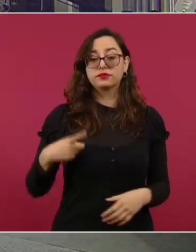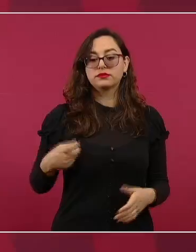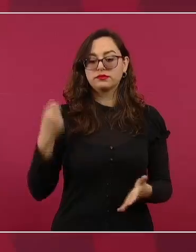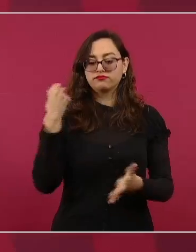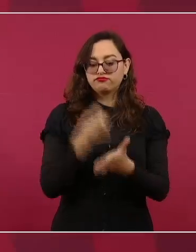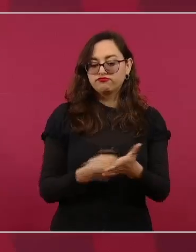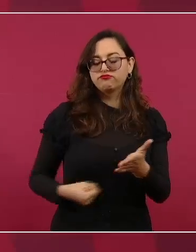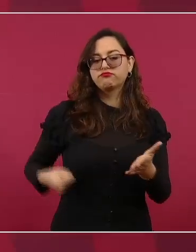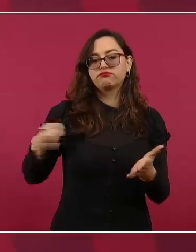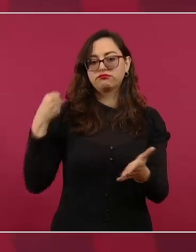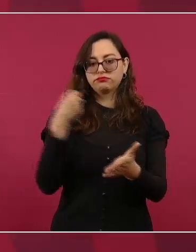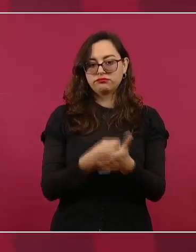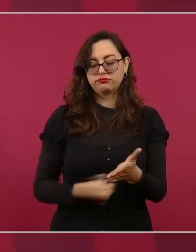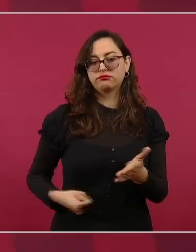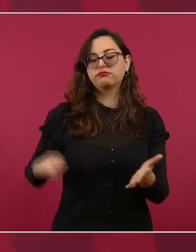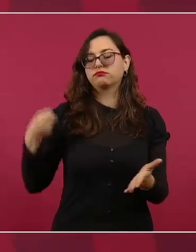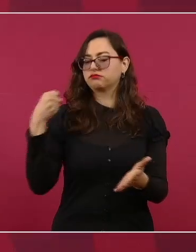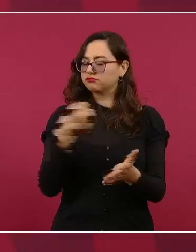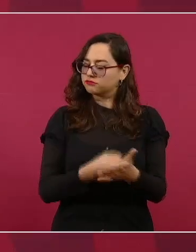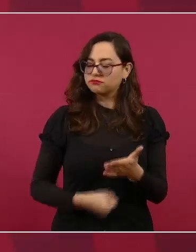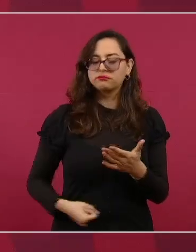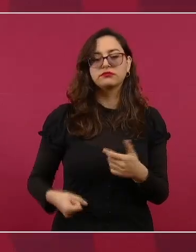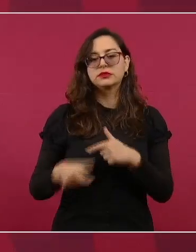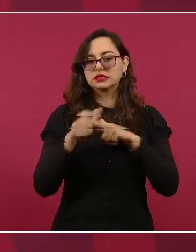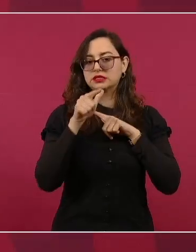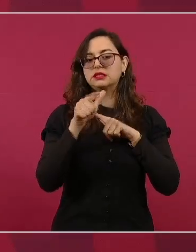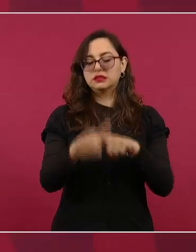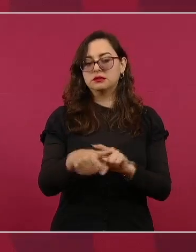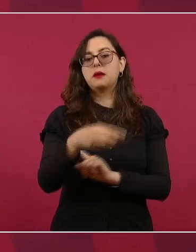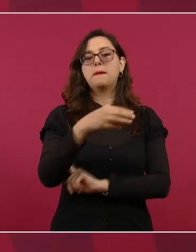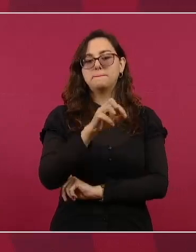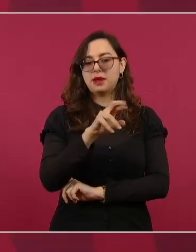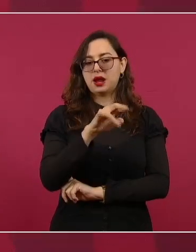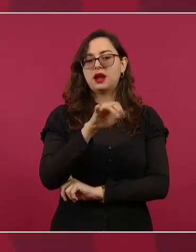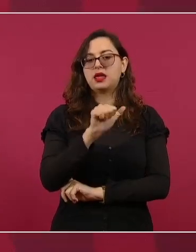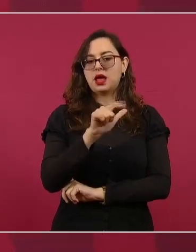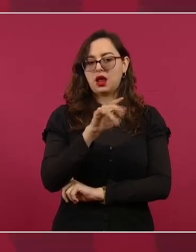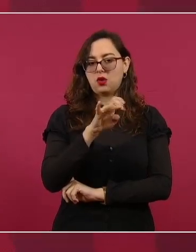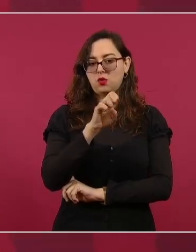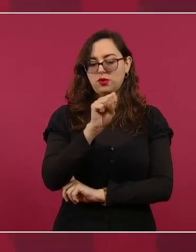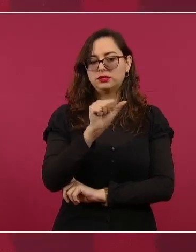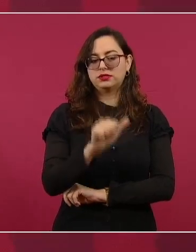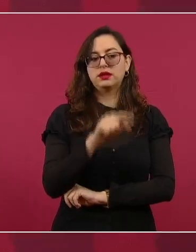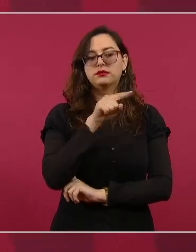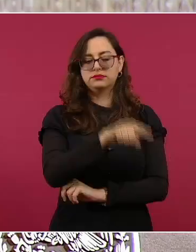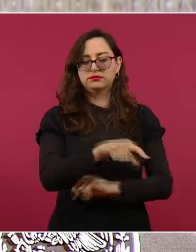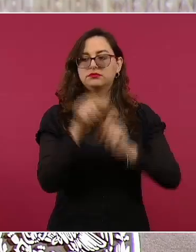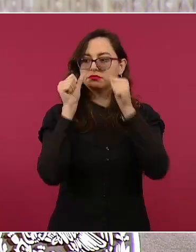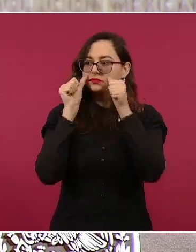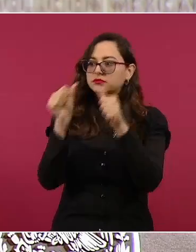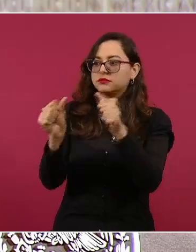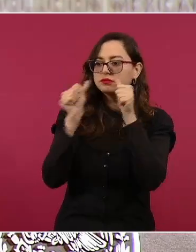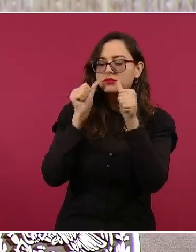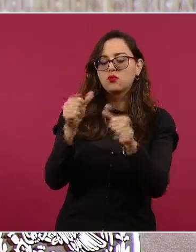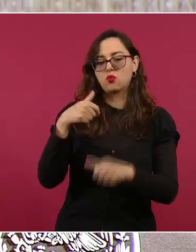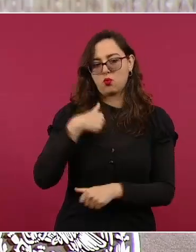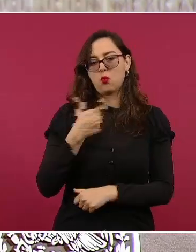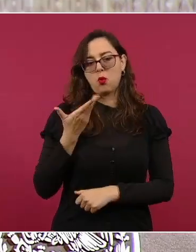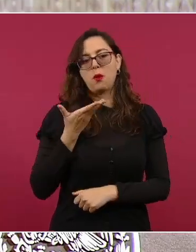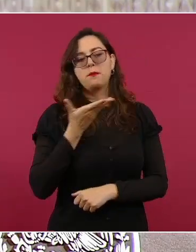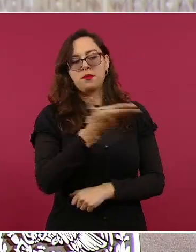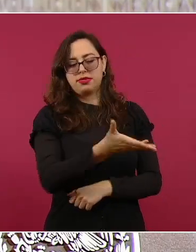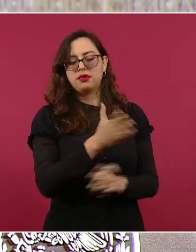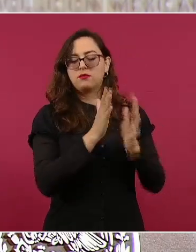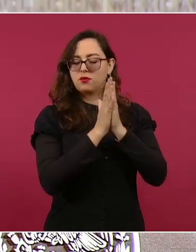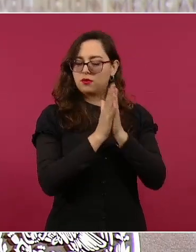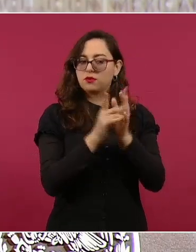estado atendiendo este caso María Luisa Albores y le vamos a pedir que ella